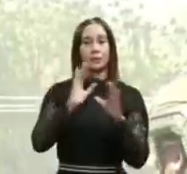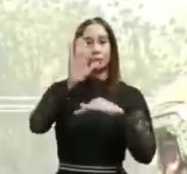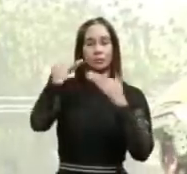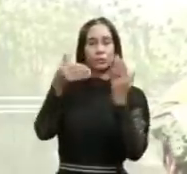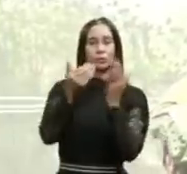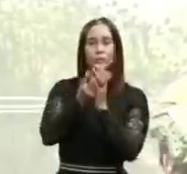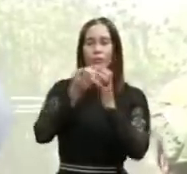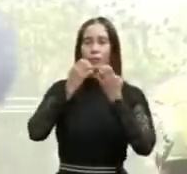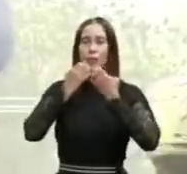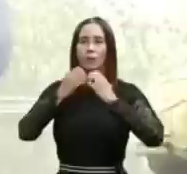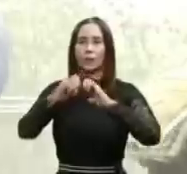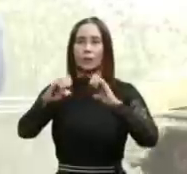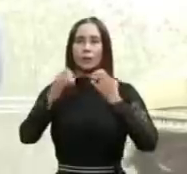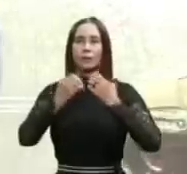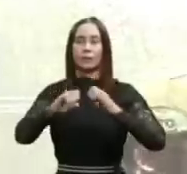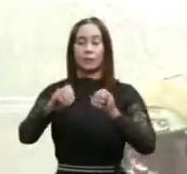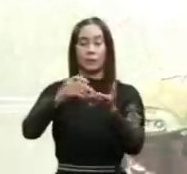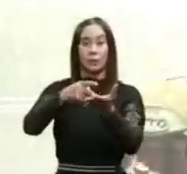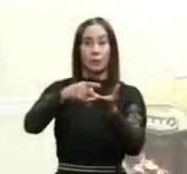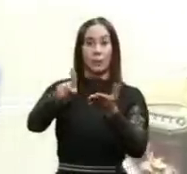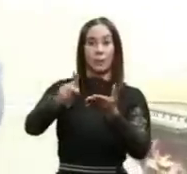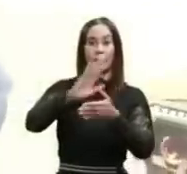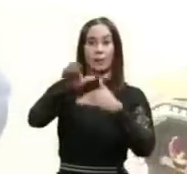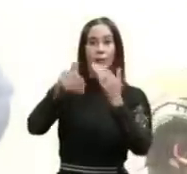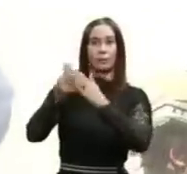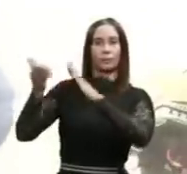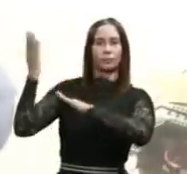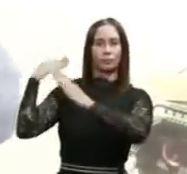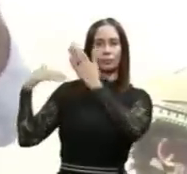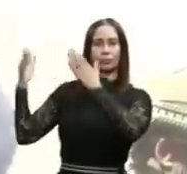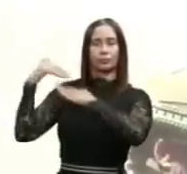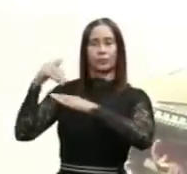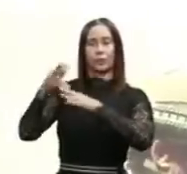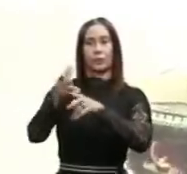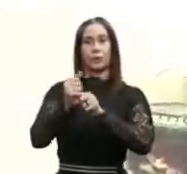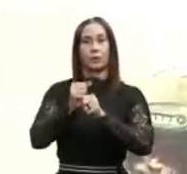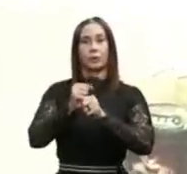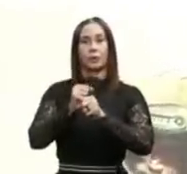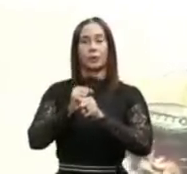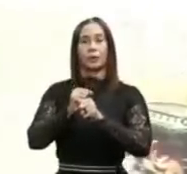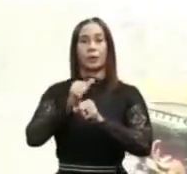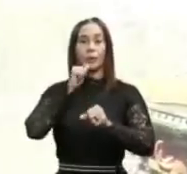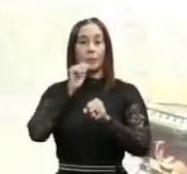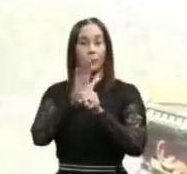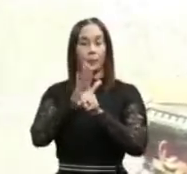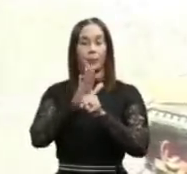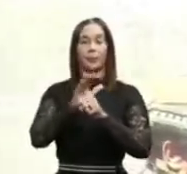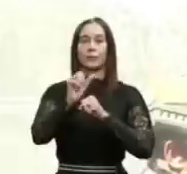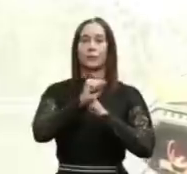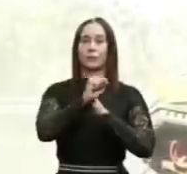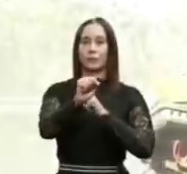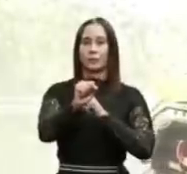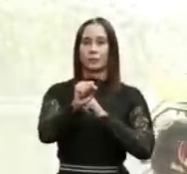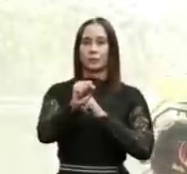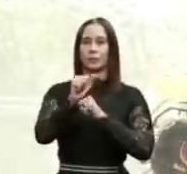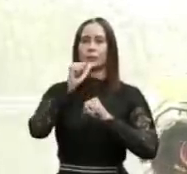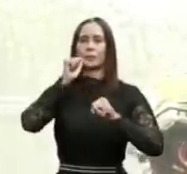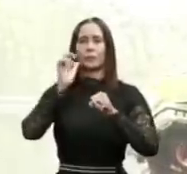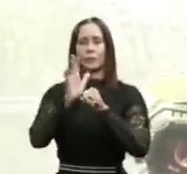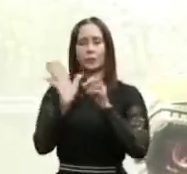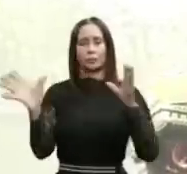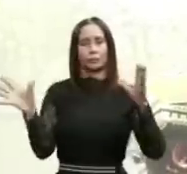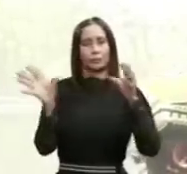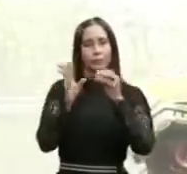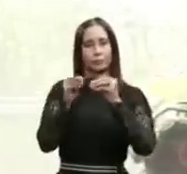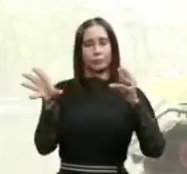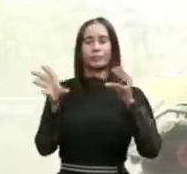todo lo posible para pagar la deuda histórica que tiene el país con la región sur. Una deuda acumulada